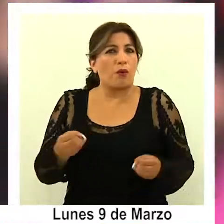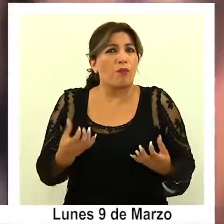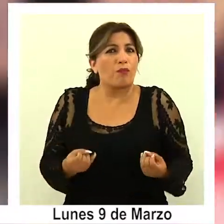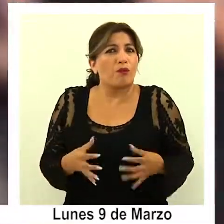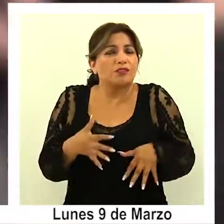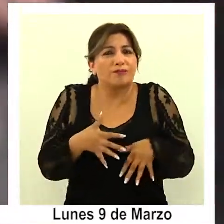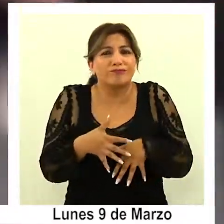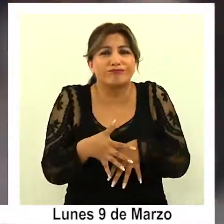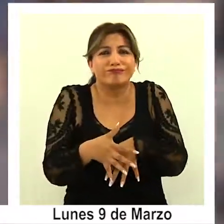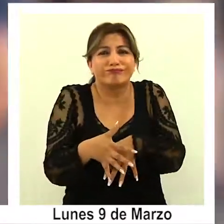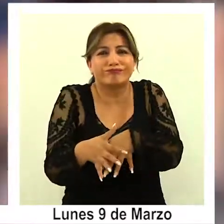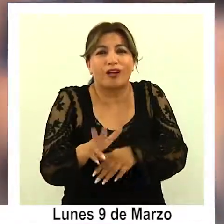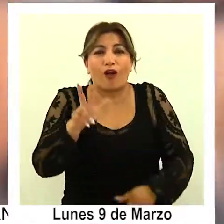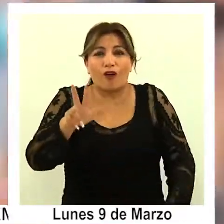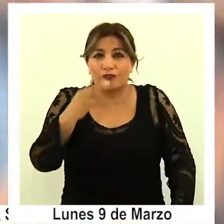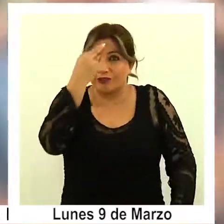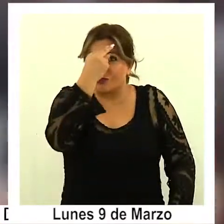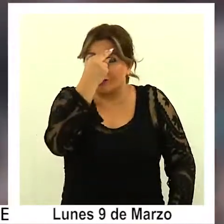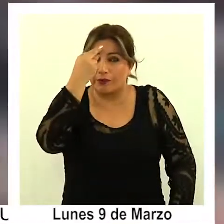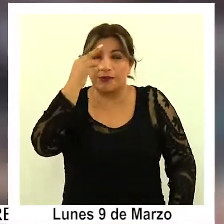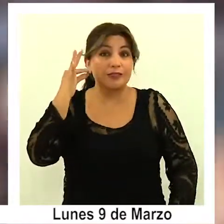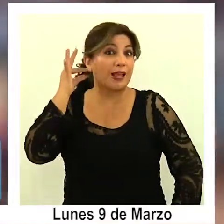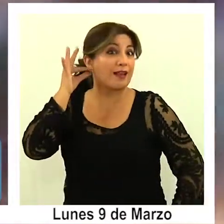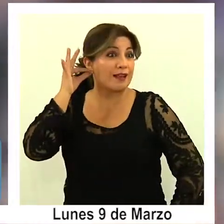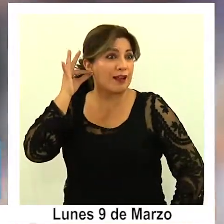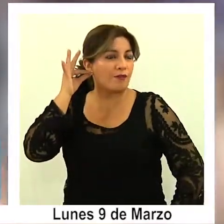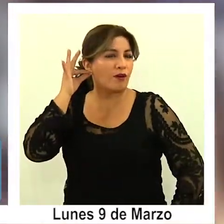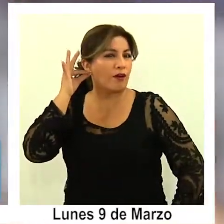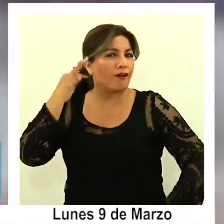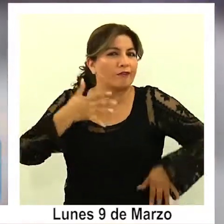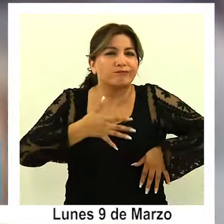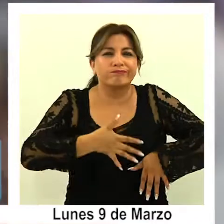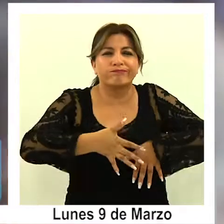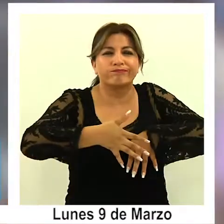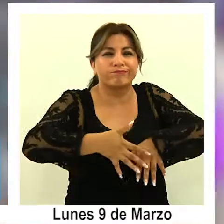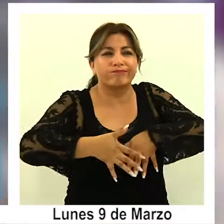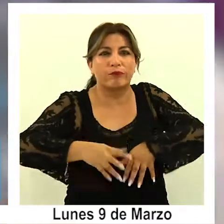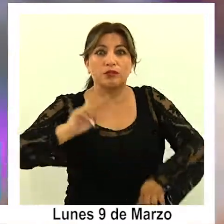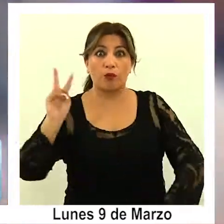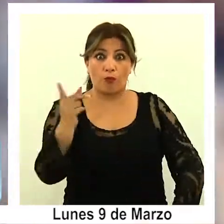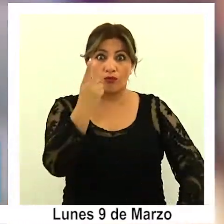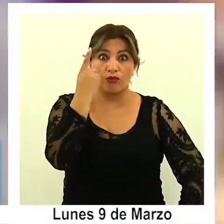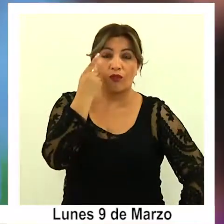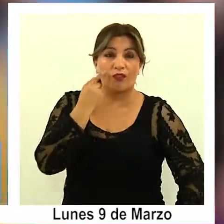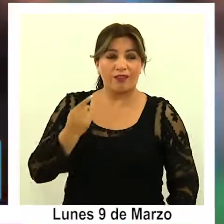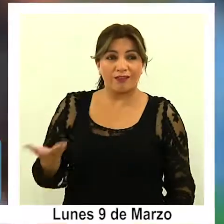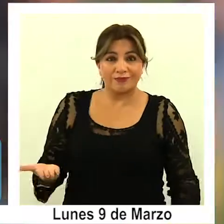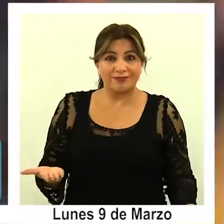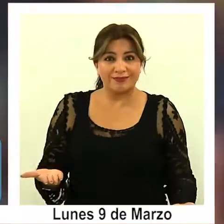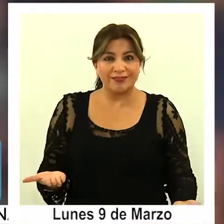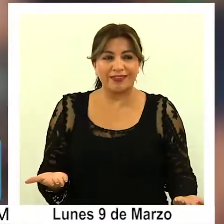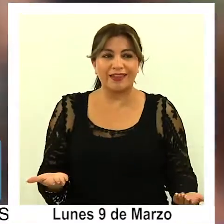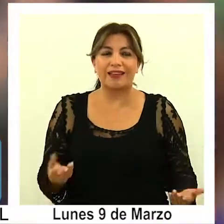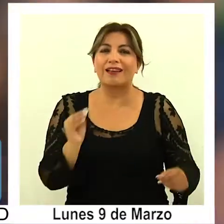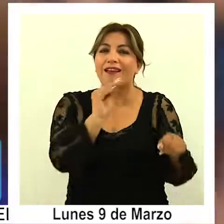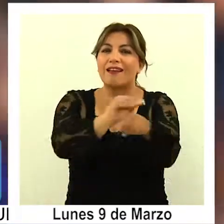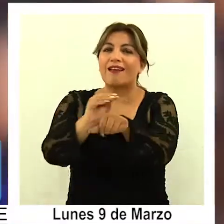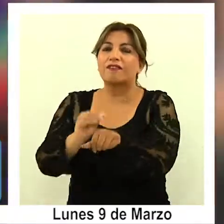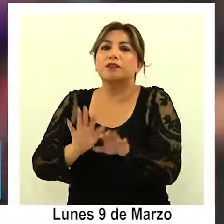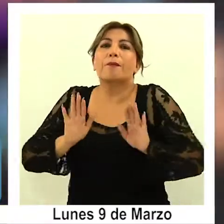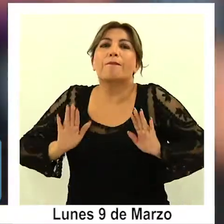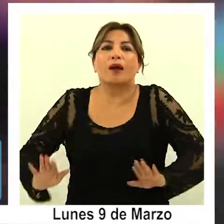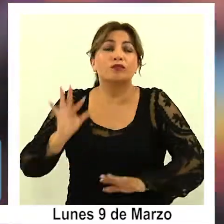luego de la multitudinaria marcha del 8 de marzo las mujeres se movilizaron por segundo día consecutivo